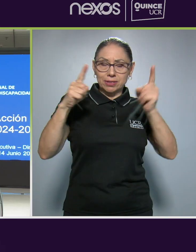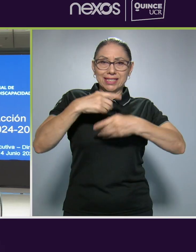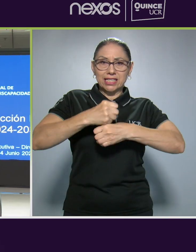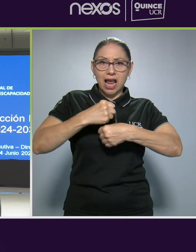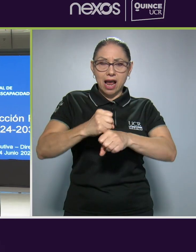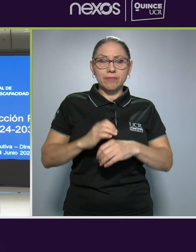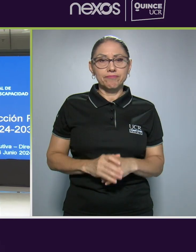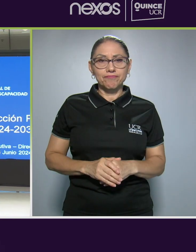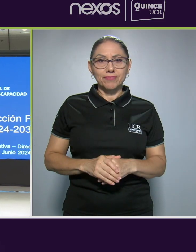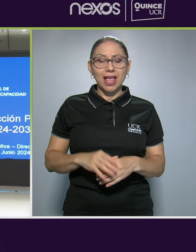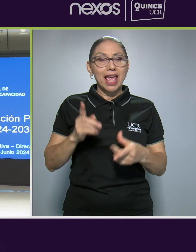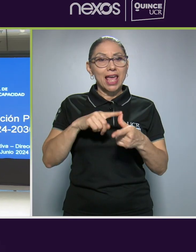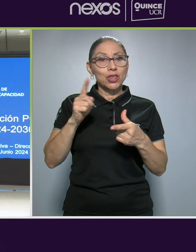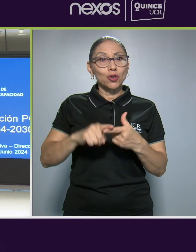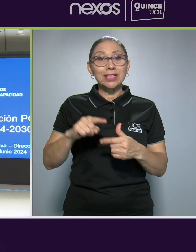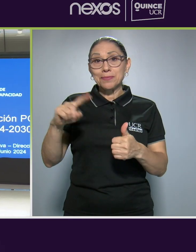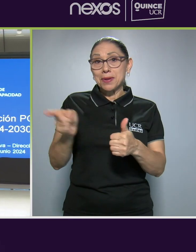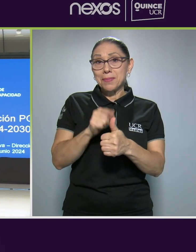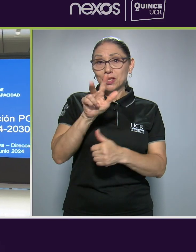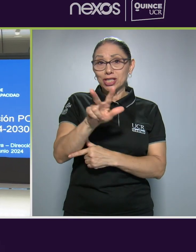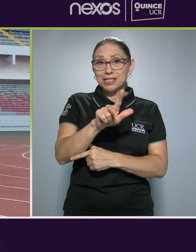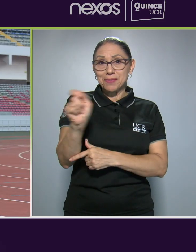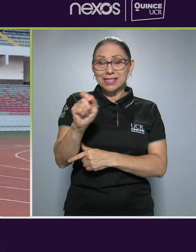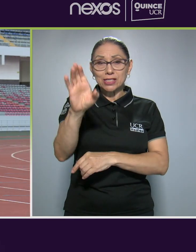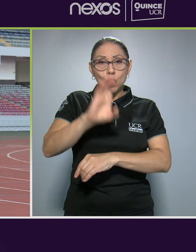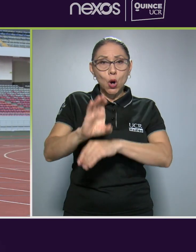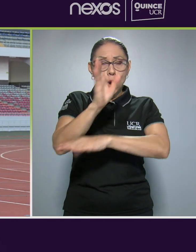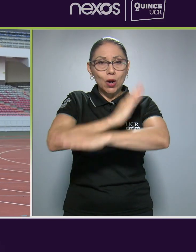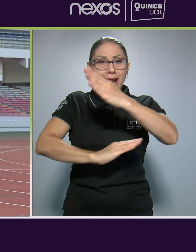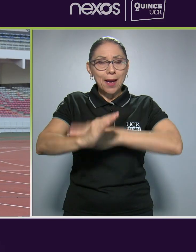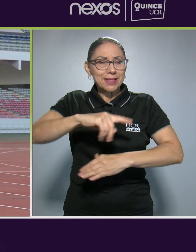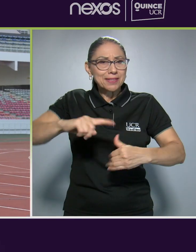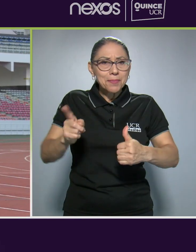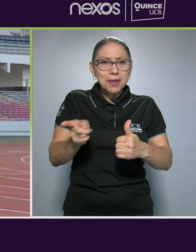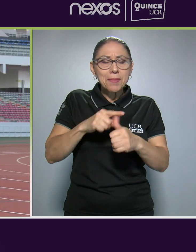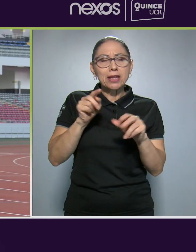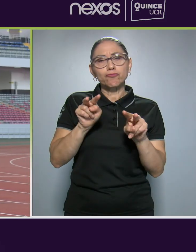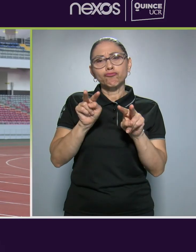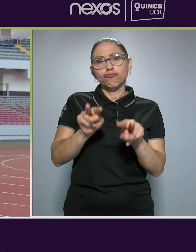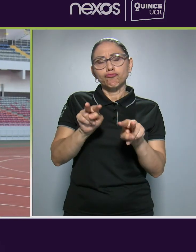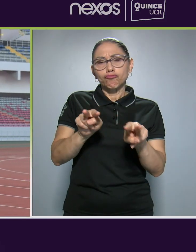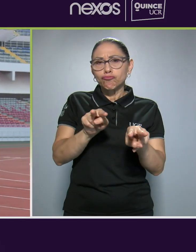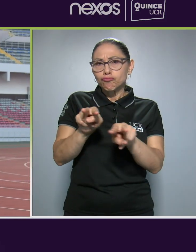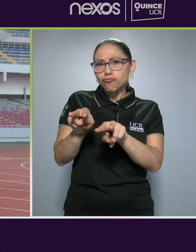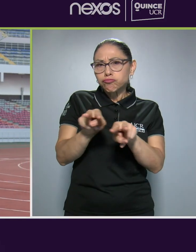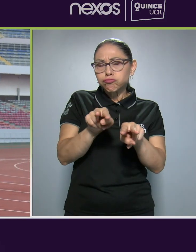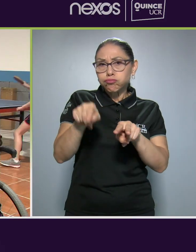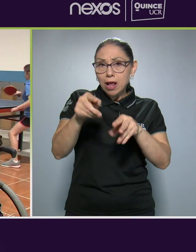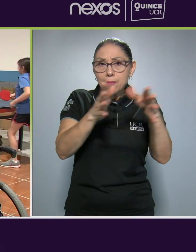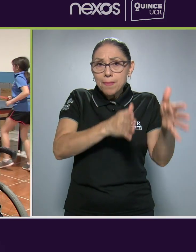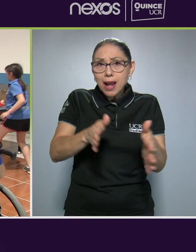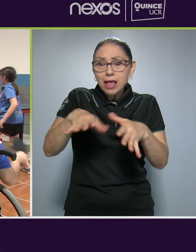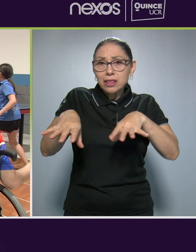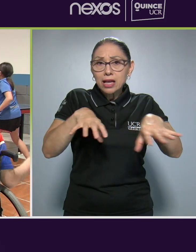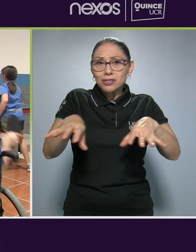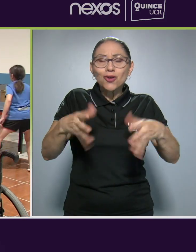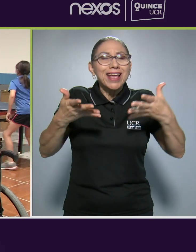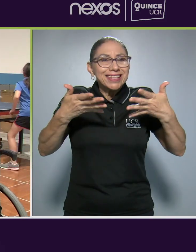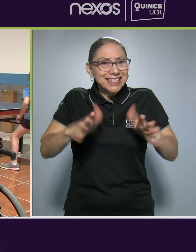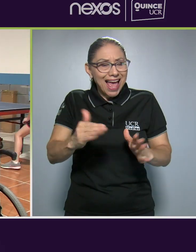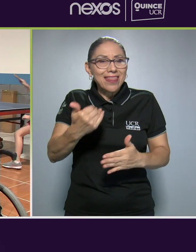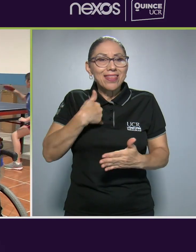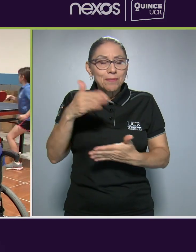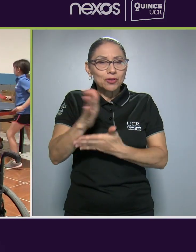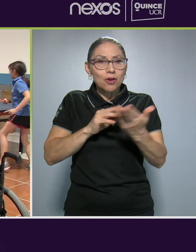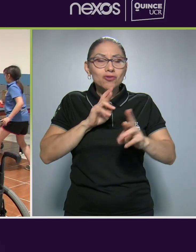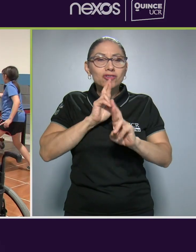Entonces, en el primer trimestre, CONAPDIS realiza el primer monitoreo del plan de acción y ya tenemos algunos resultados.